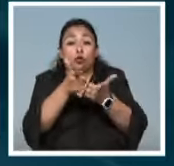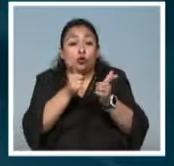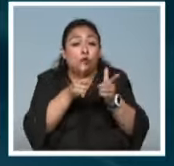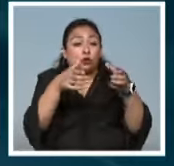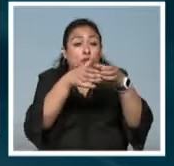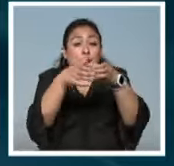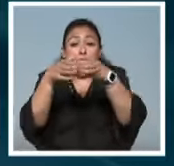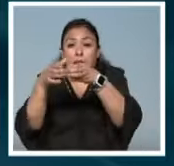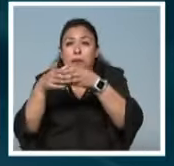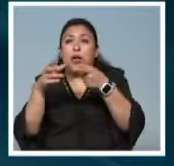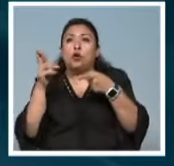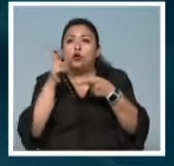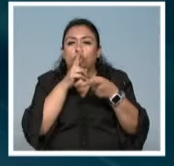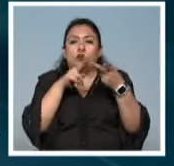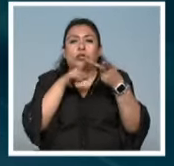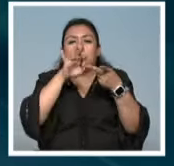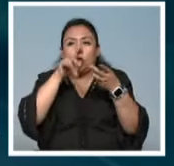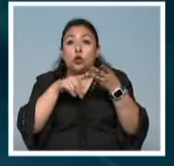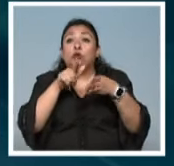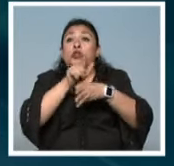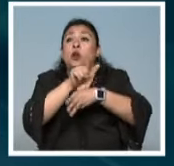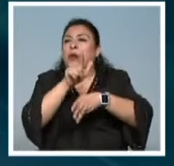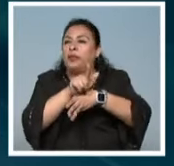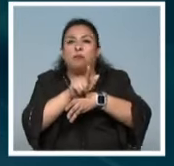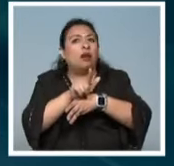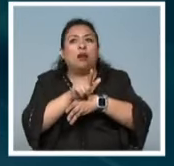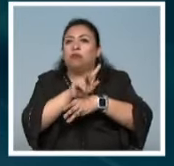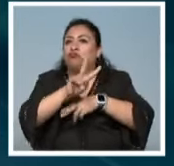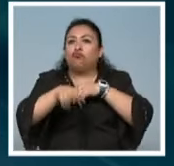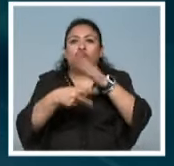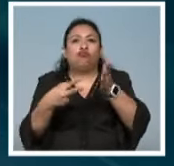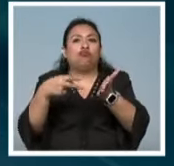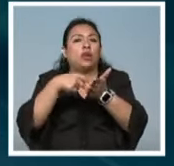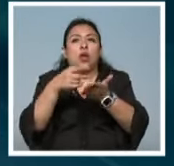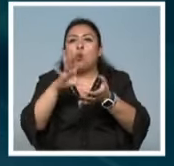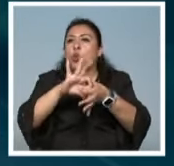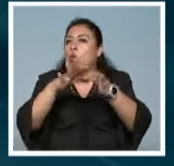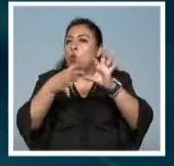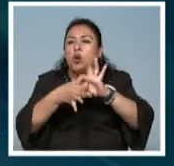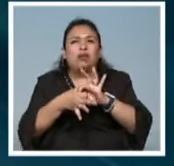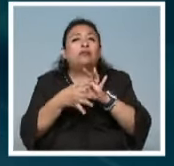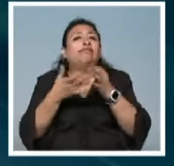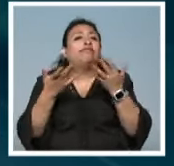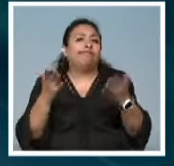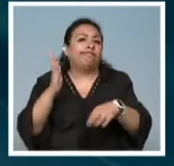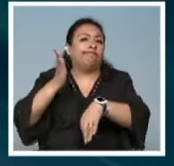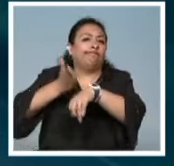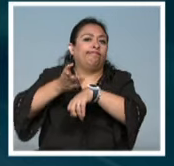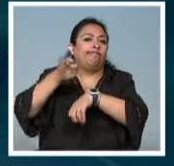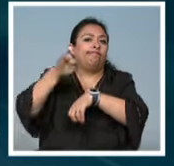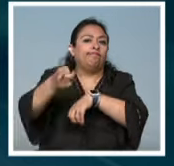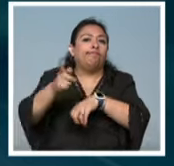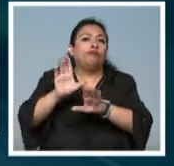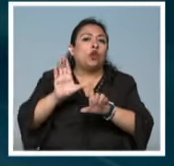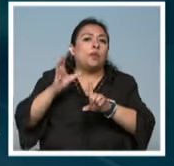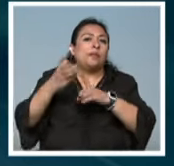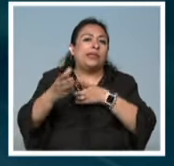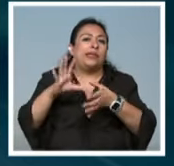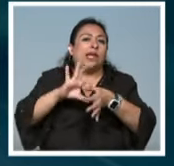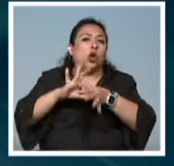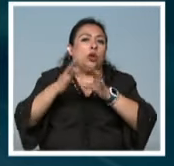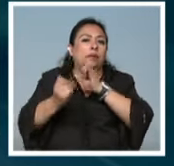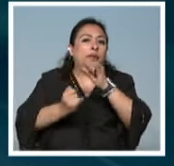delegaciones. Rusia, Bielorrusia y Guatemala no van a estar presentes en los Juegos Olímpicos porque están sancionados por el Comité